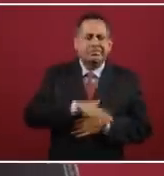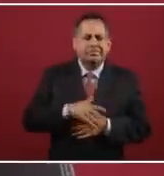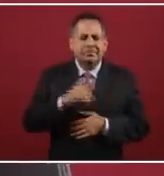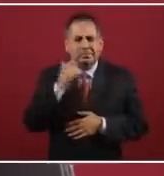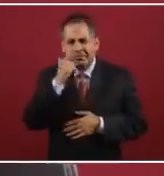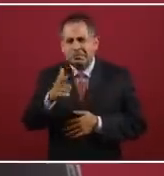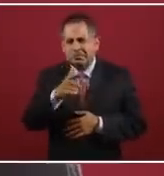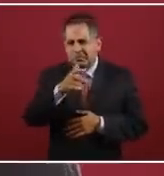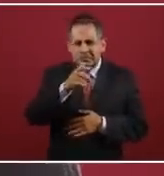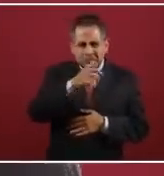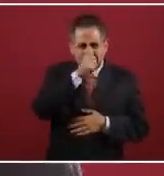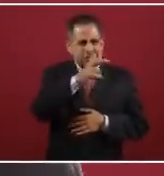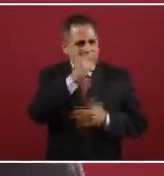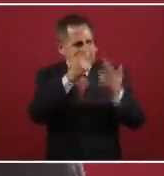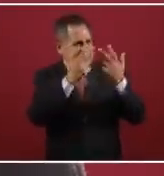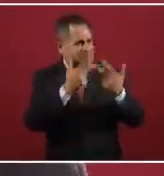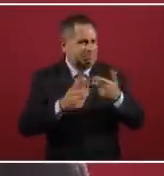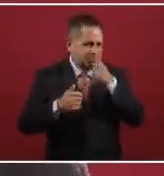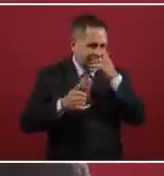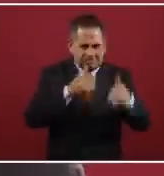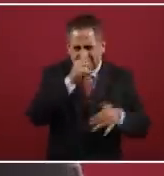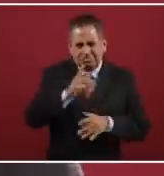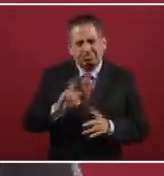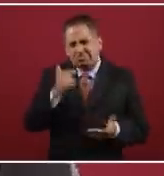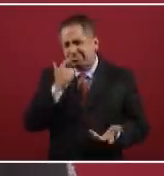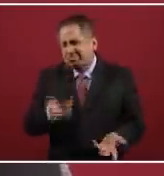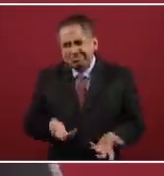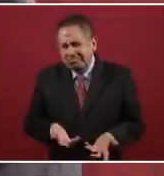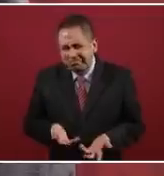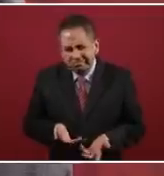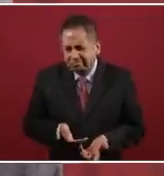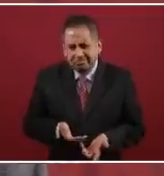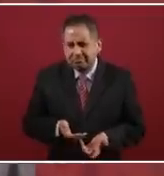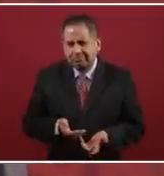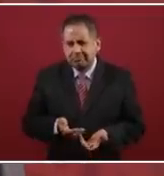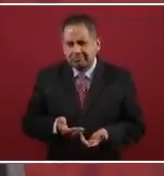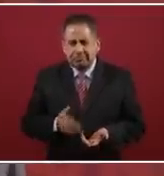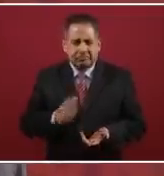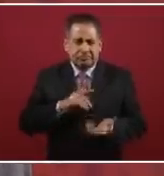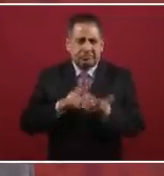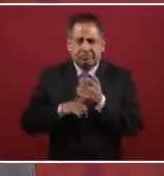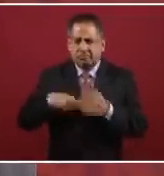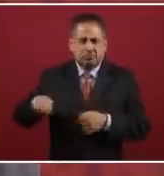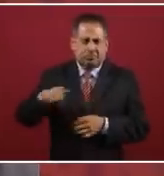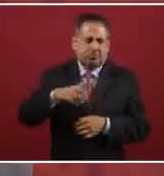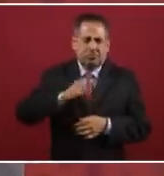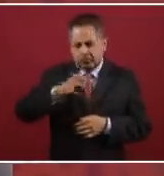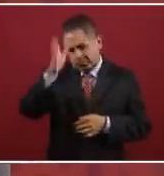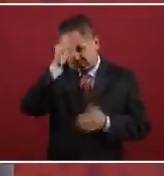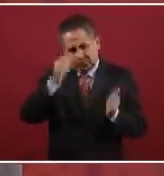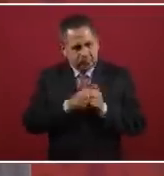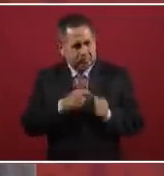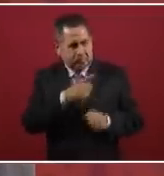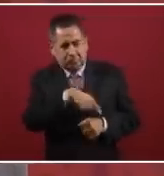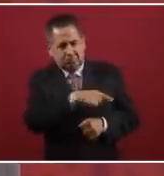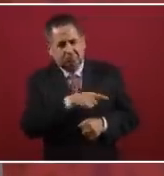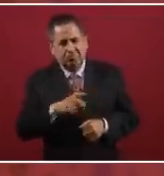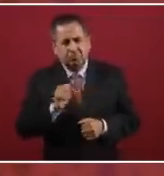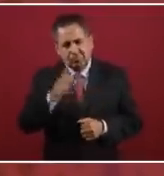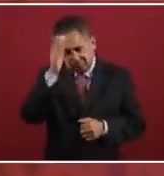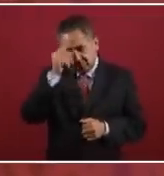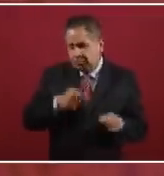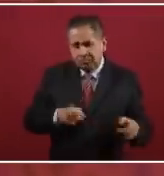quiere estos actos, que hay mucha inconformidad, mucha molestia